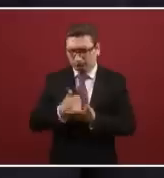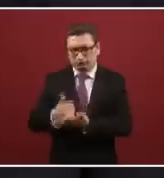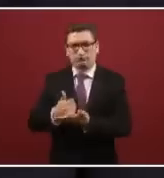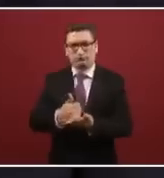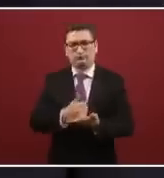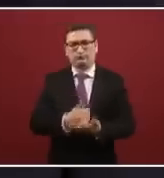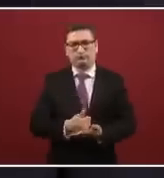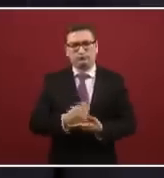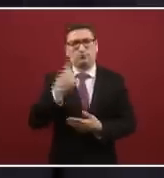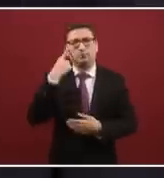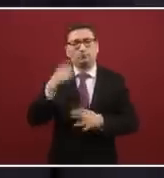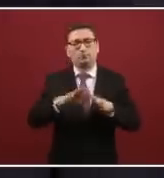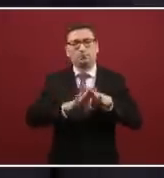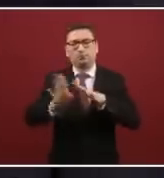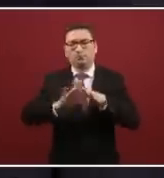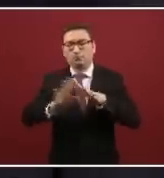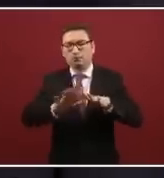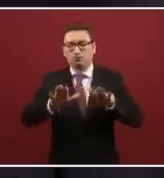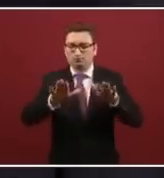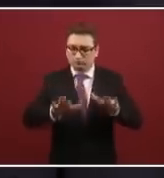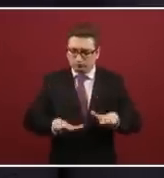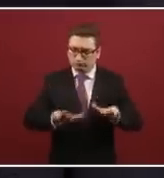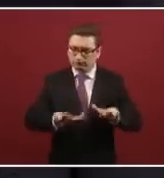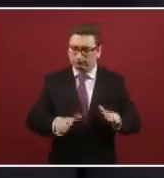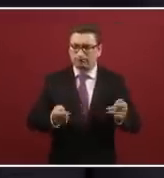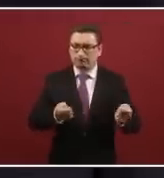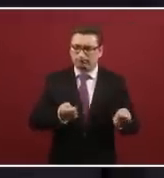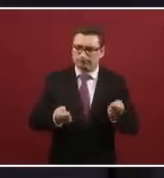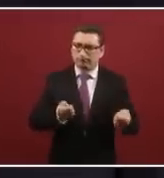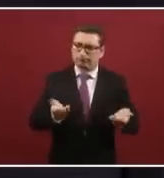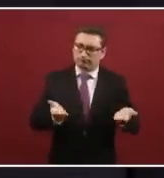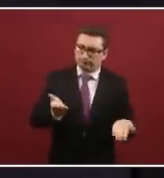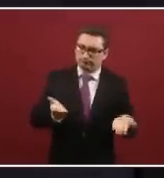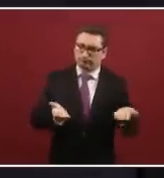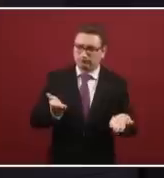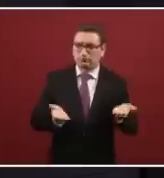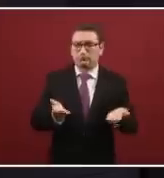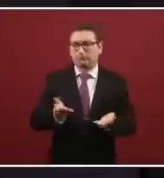atemperar el fenómeno migratorio. Lo tenemos que hacer.